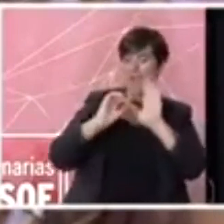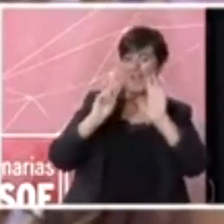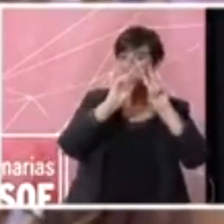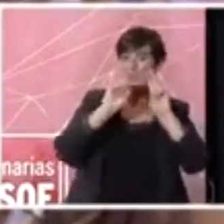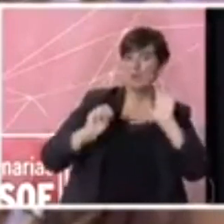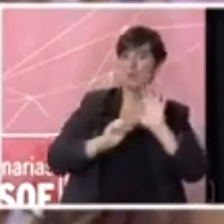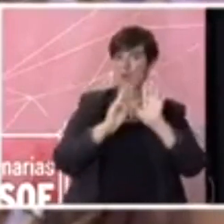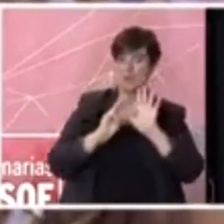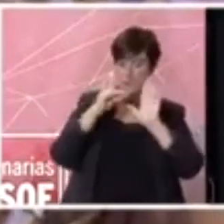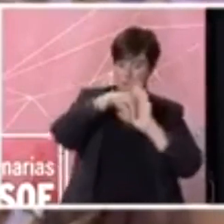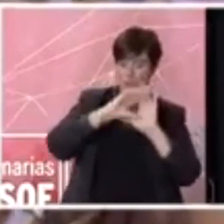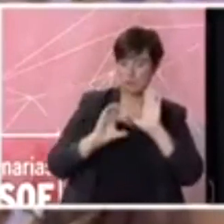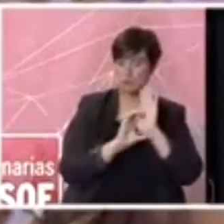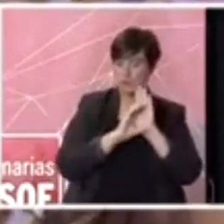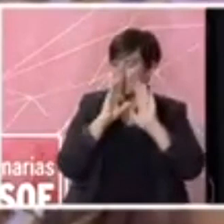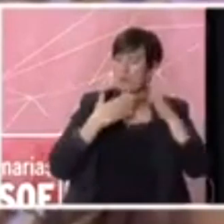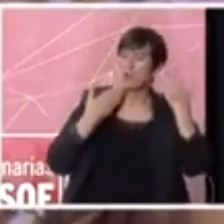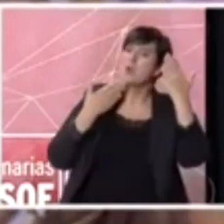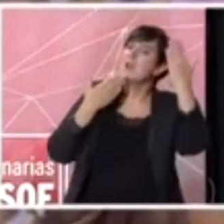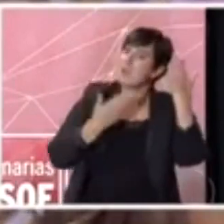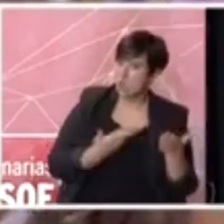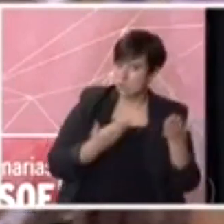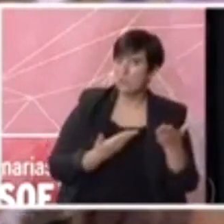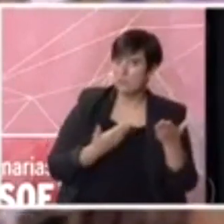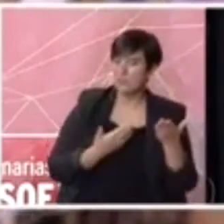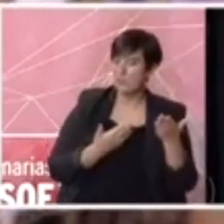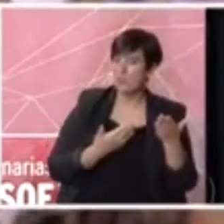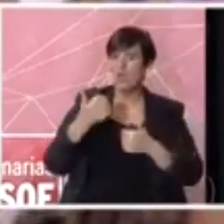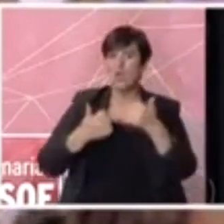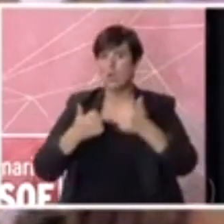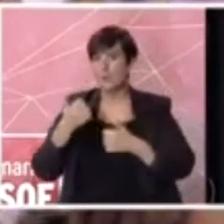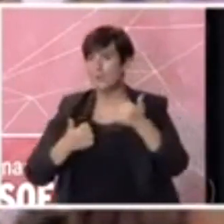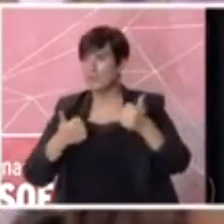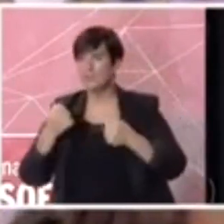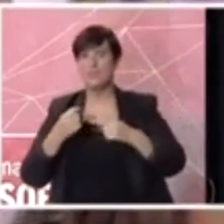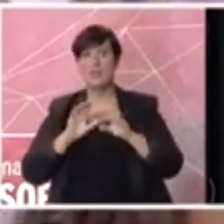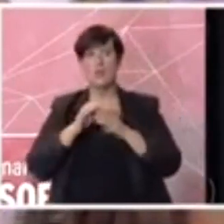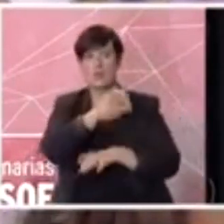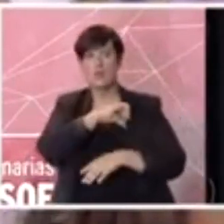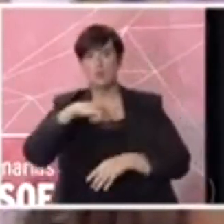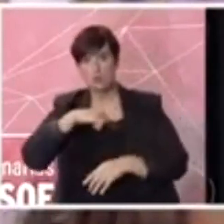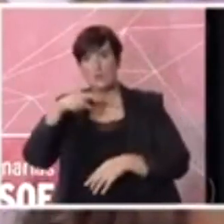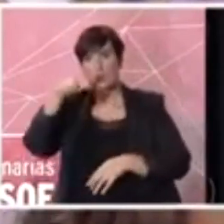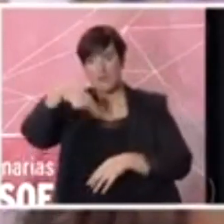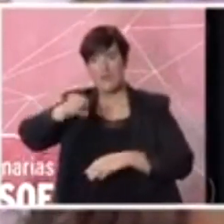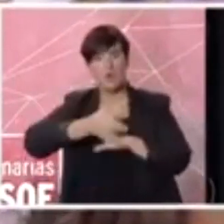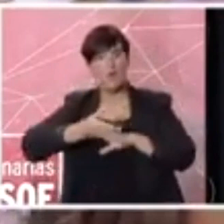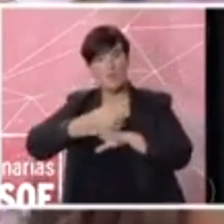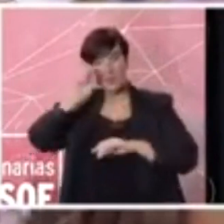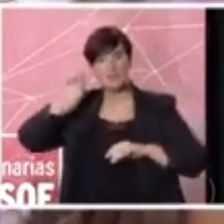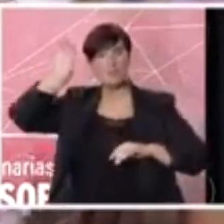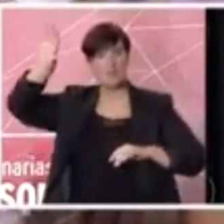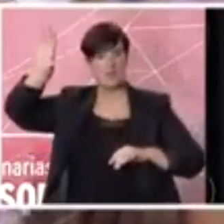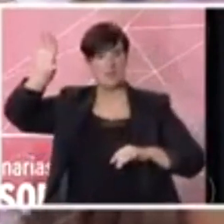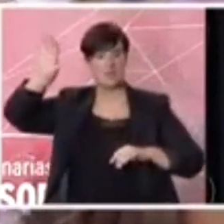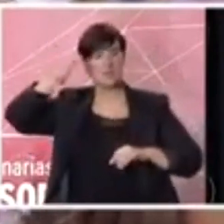nuestra Constitución, y el reconocimiento de que hay competencias que están en manos de las comunidades autónomas y que lo que tiene que hacer el Gobierno de España no